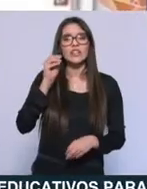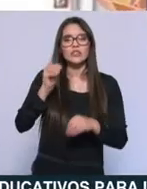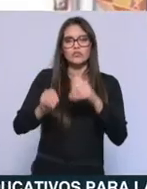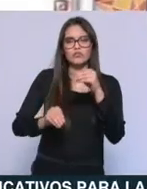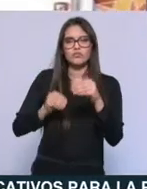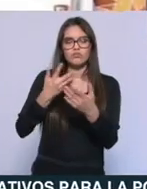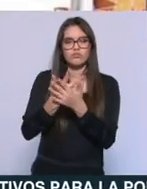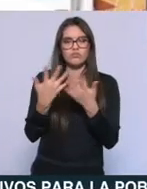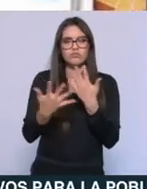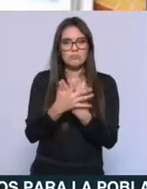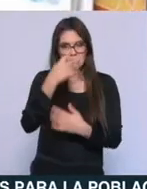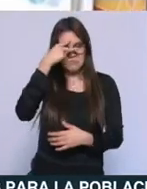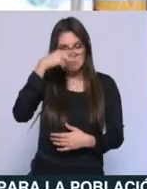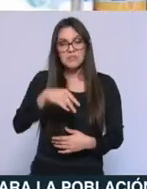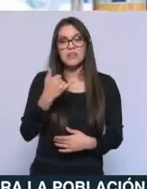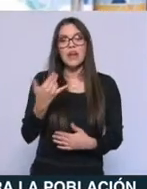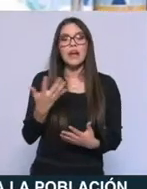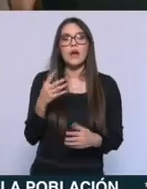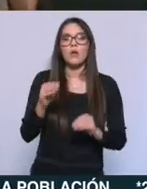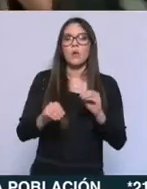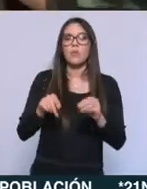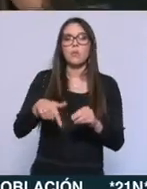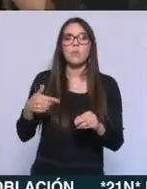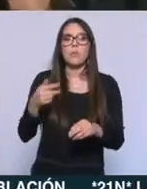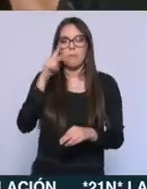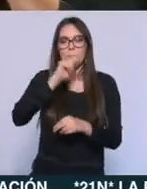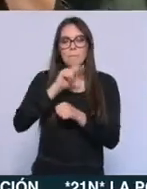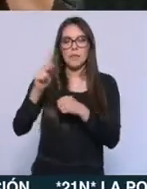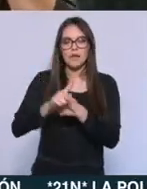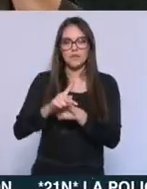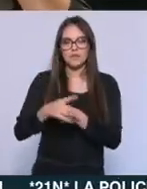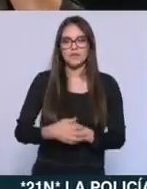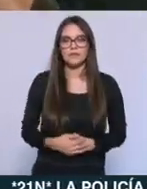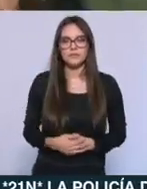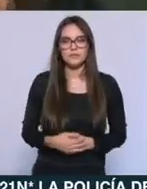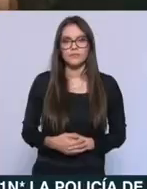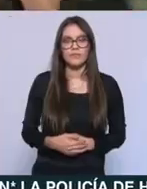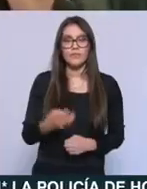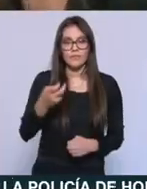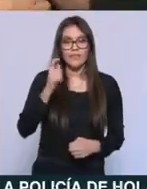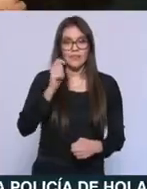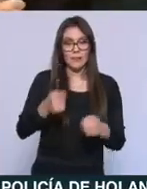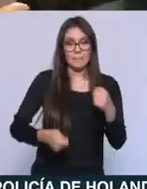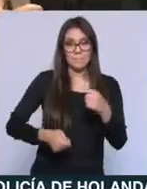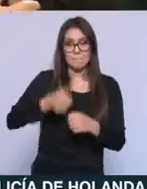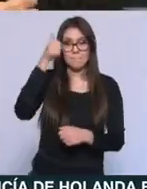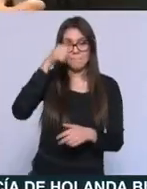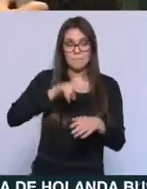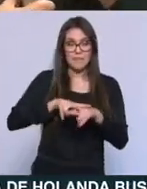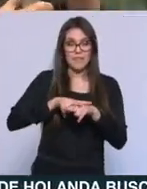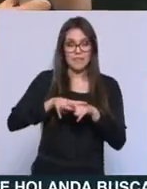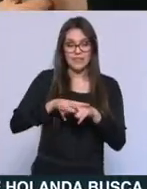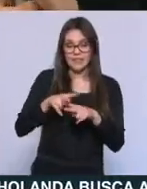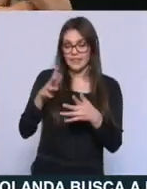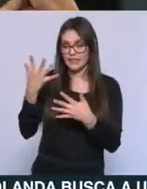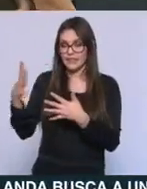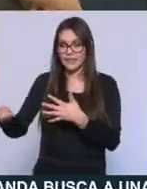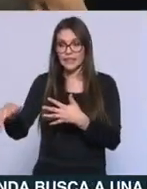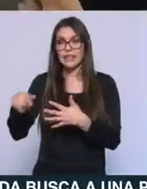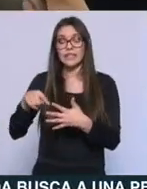de obra mexicana y ensamblados en el país. Este es el primer tren de 10 que está llegando, vieron al segundo en el otro